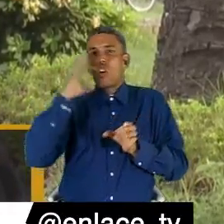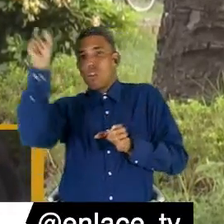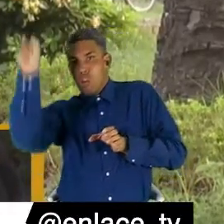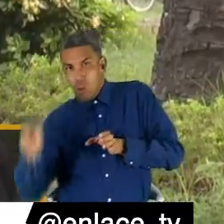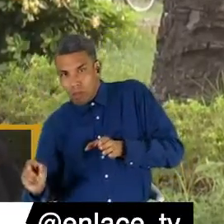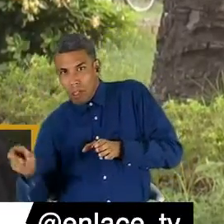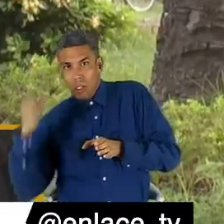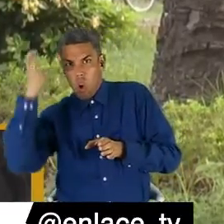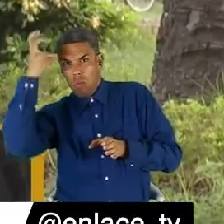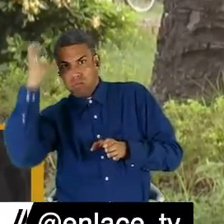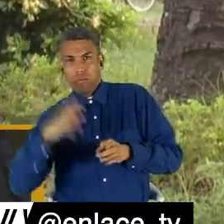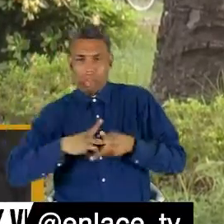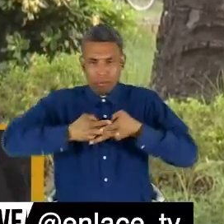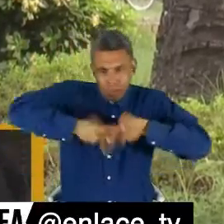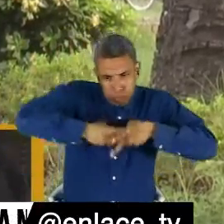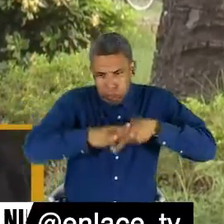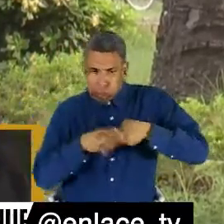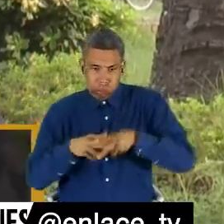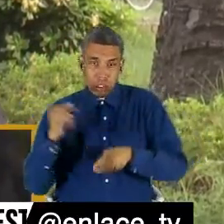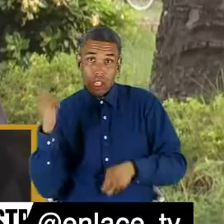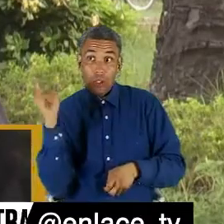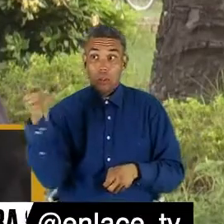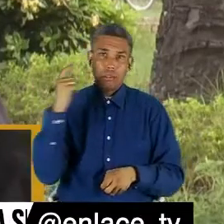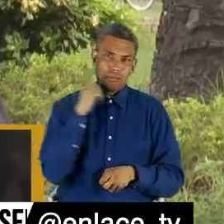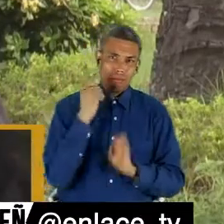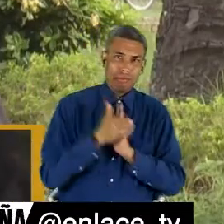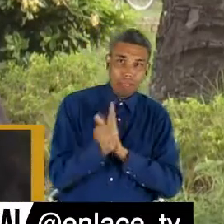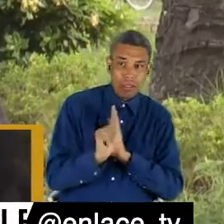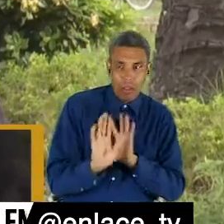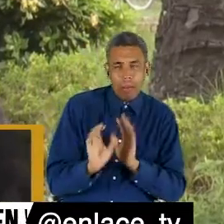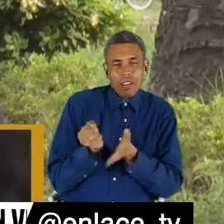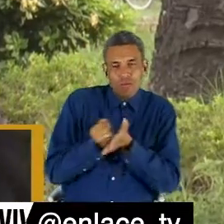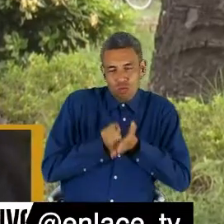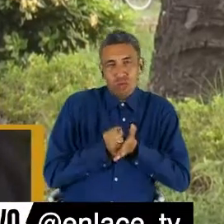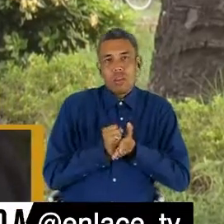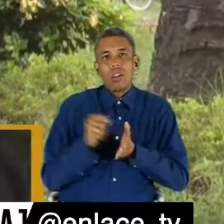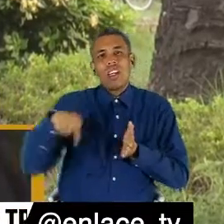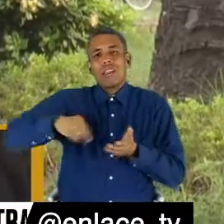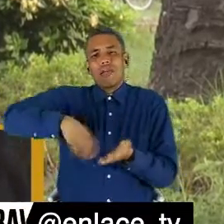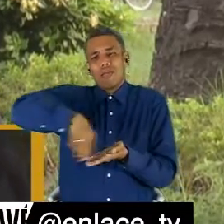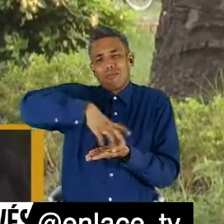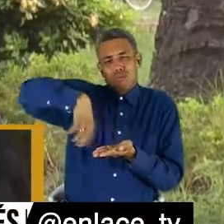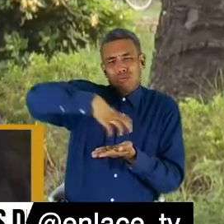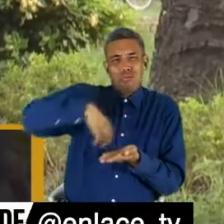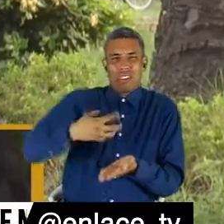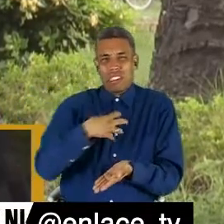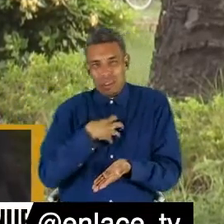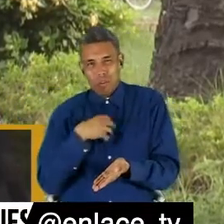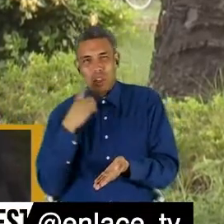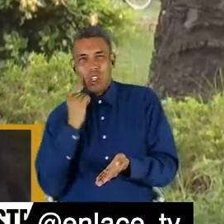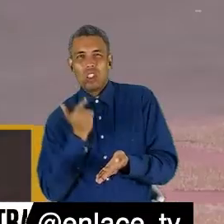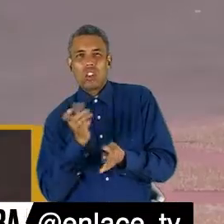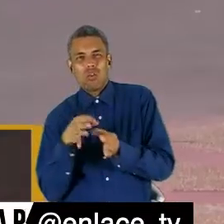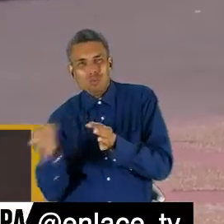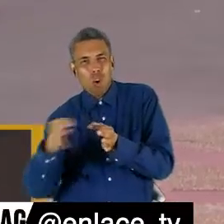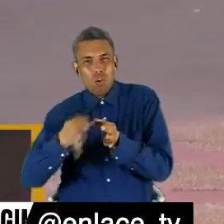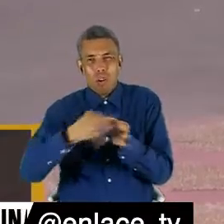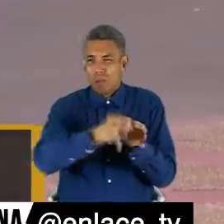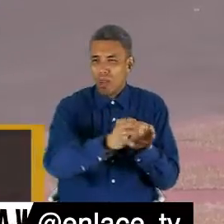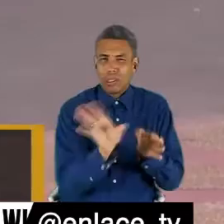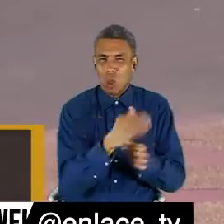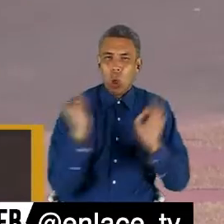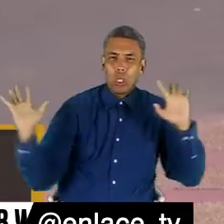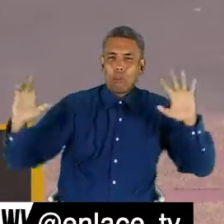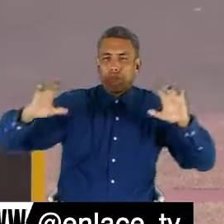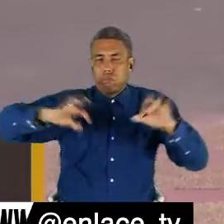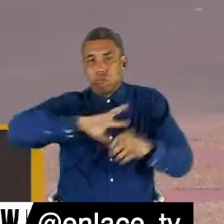categoría participan los mejores de Santander y de otras ligas, y vienen campeones que fueron nacionales que han